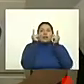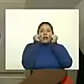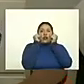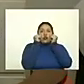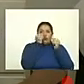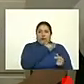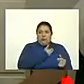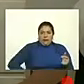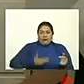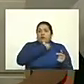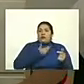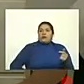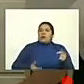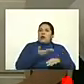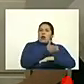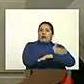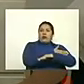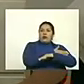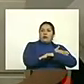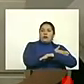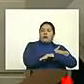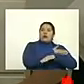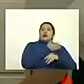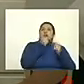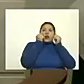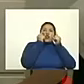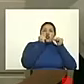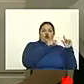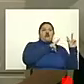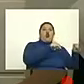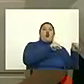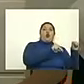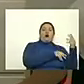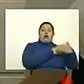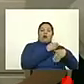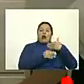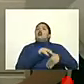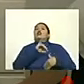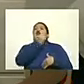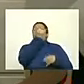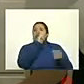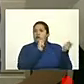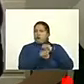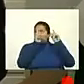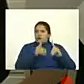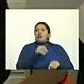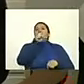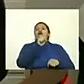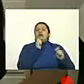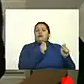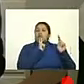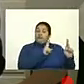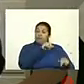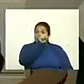cuando ya se lo habían negado en el gobierno de Santos. El tercer acto de